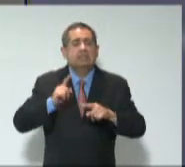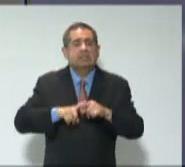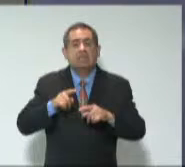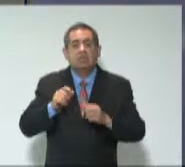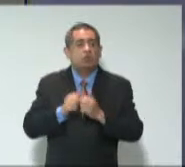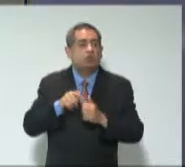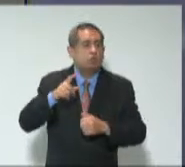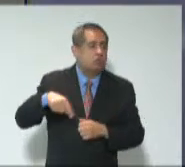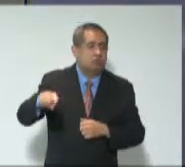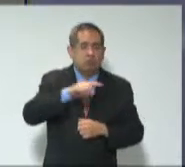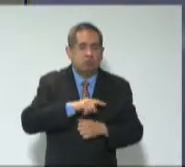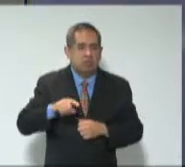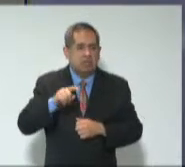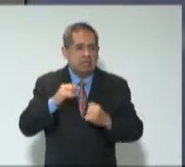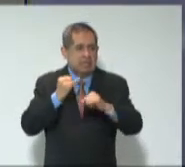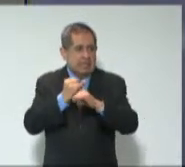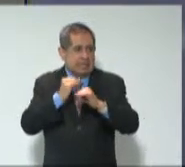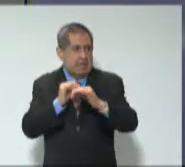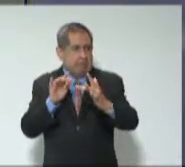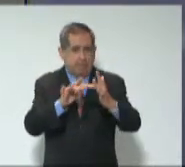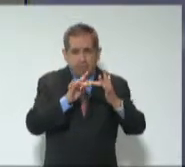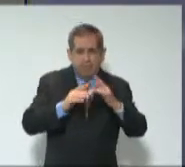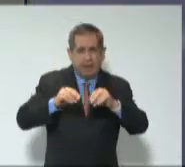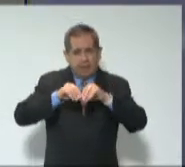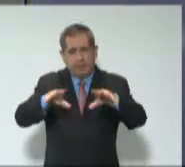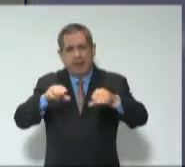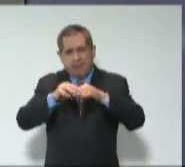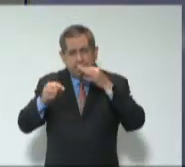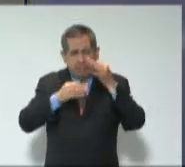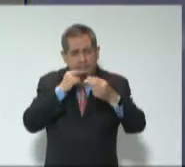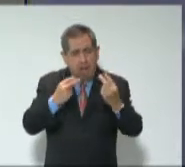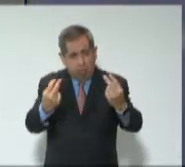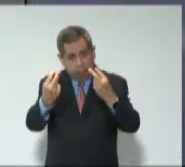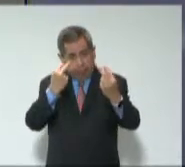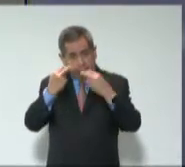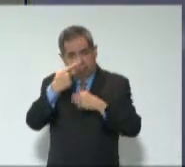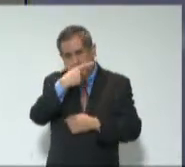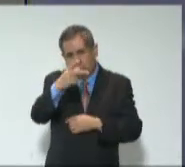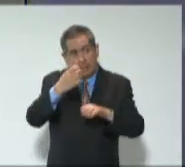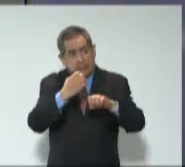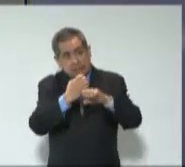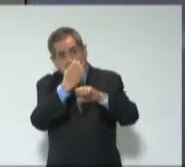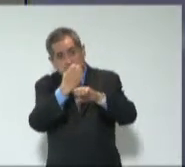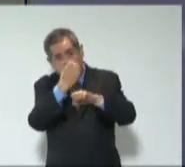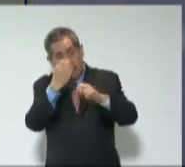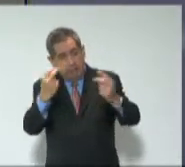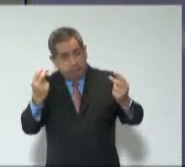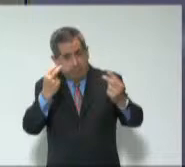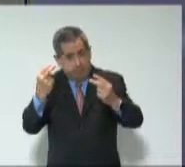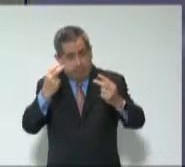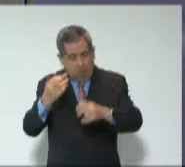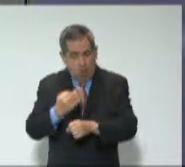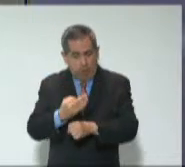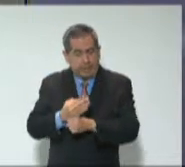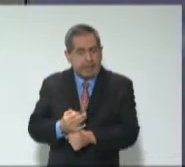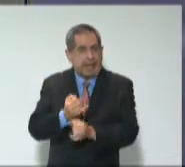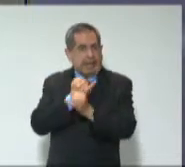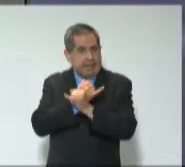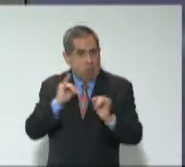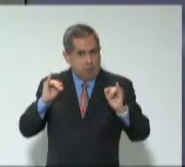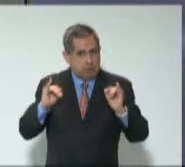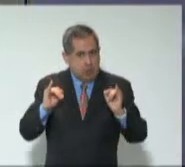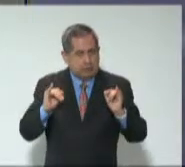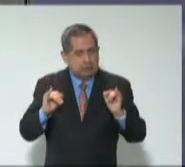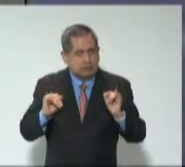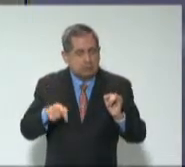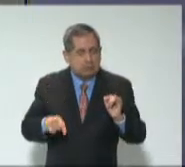través de las redes y de esta transmisión están siguiendo desde sus estados de origen esta inauguración del